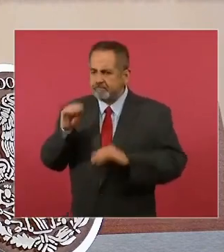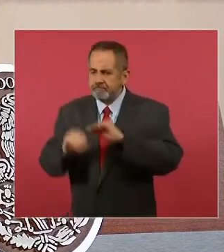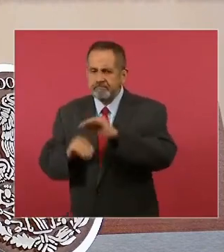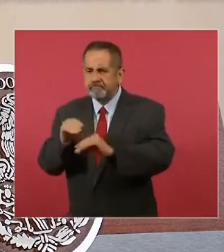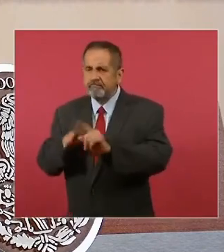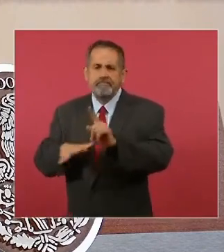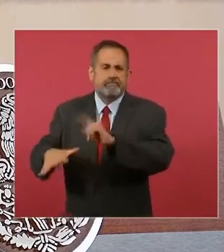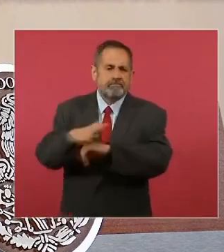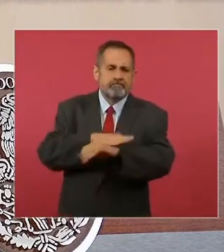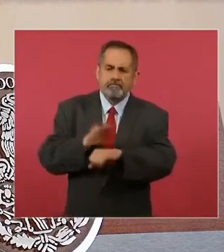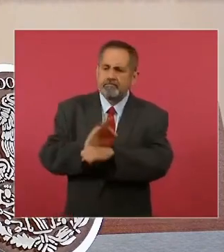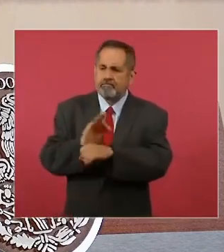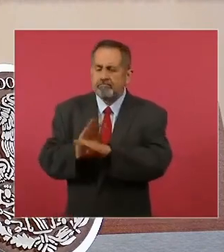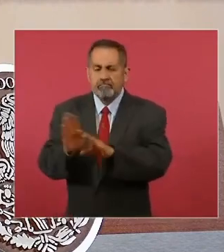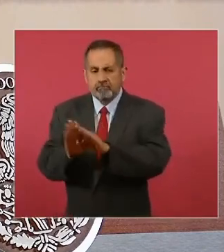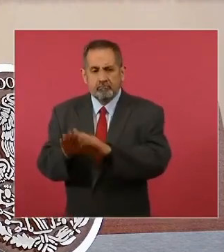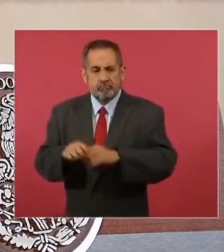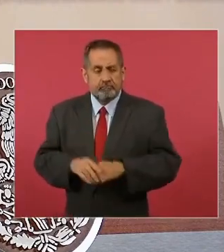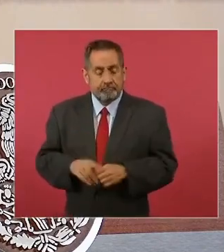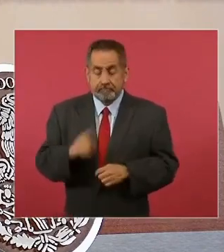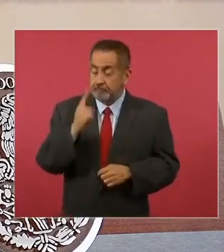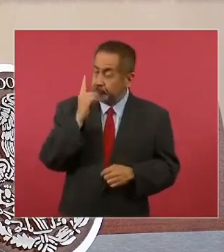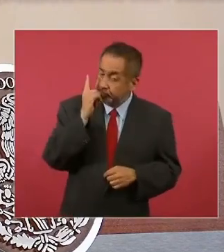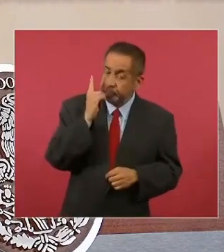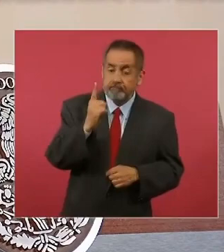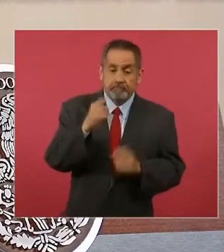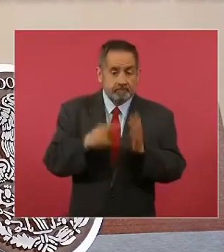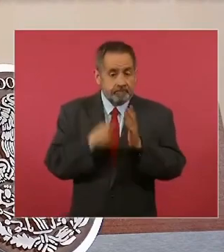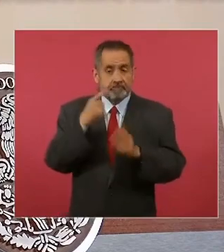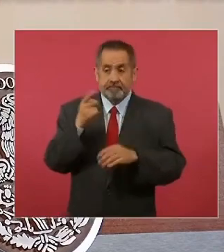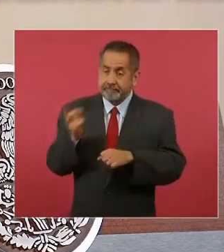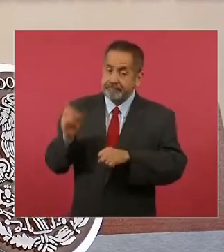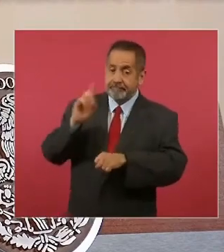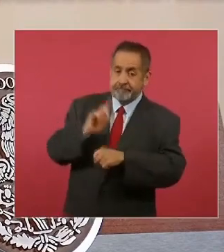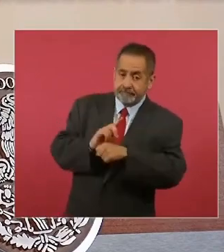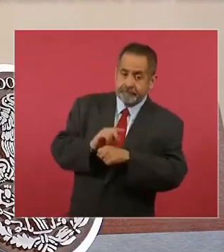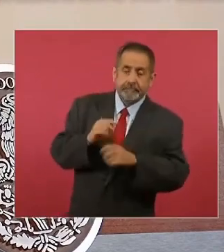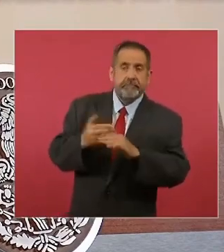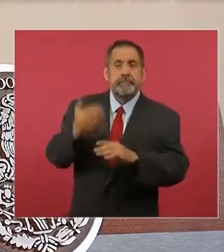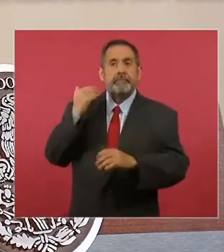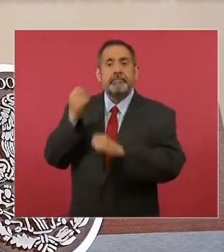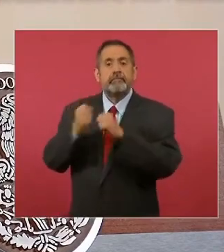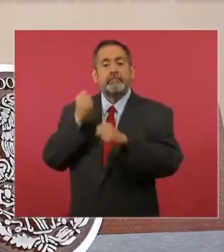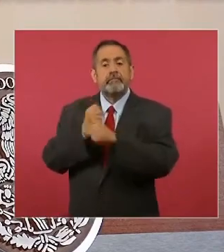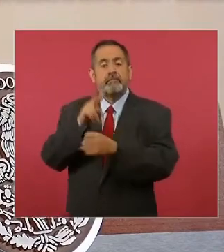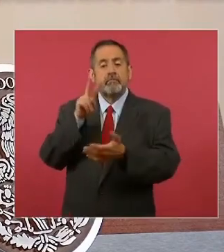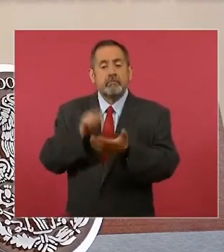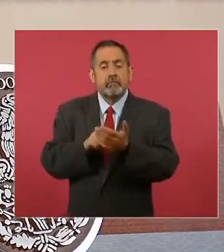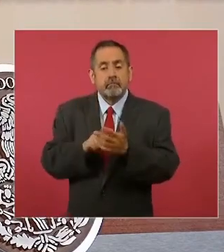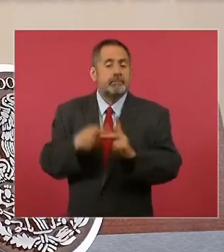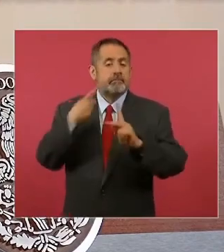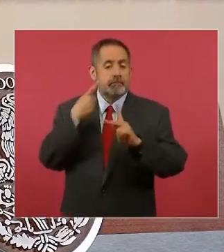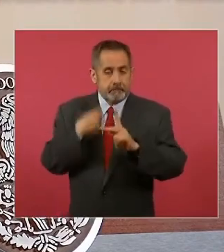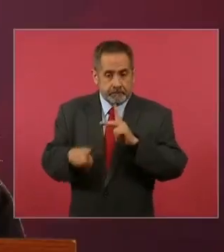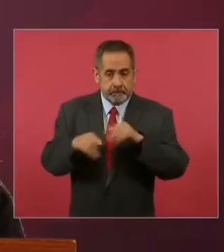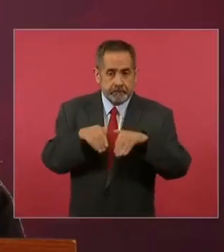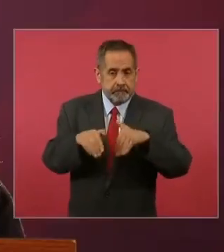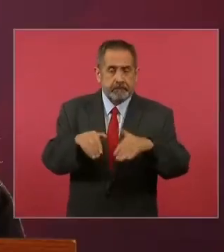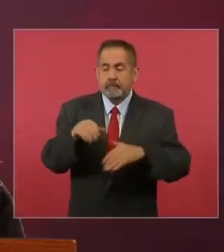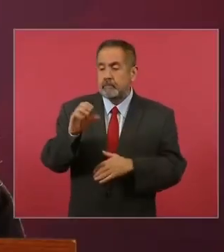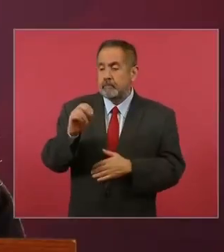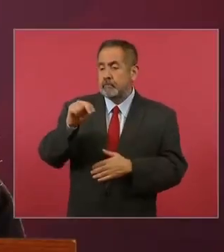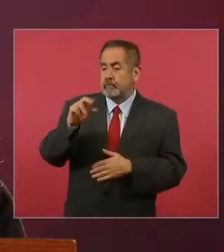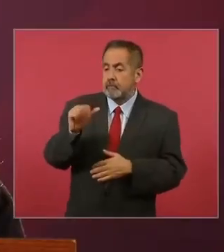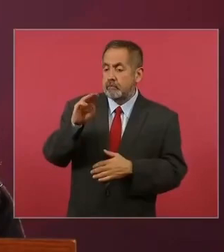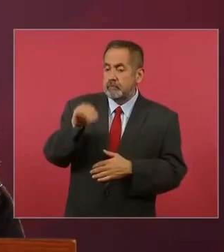el medio ambiente. Sí me gustaría reiterar también que este día, en el año 2000, inicia el trabajo de la CONAM, Comisión